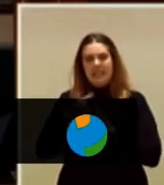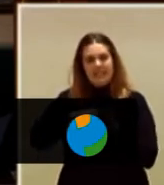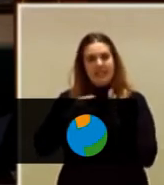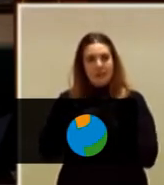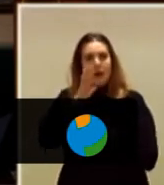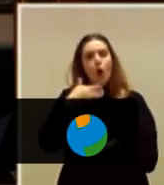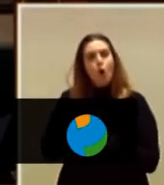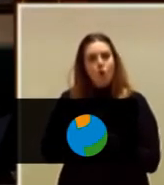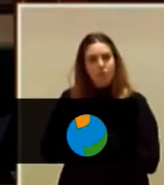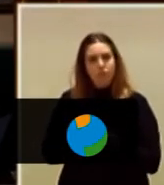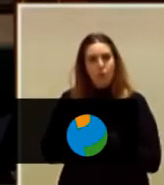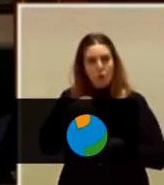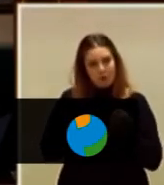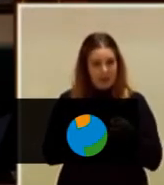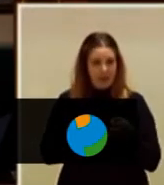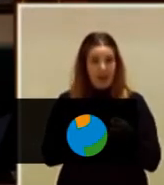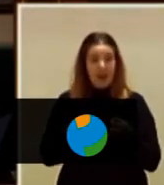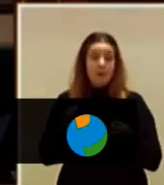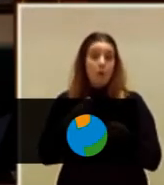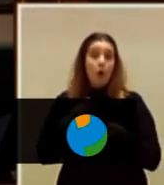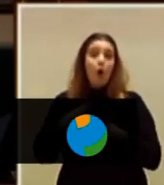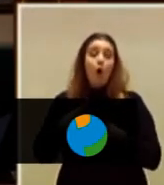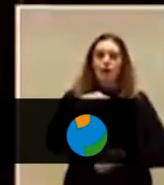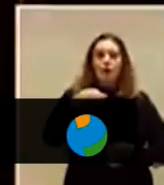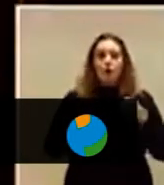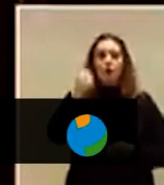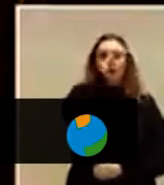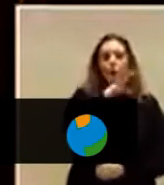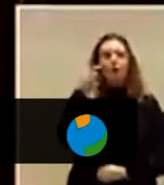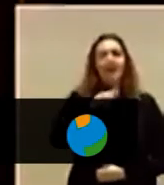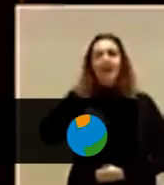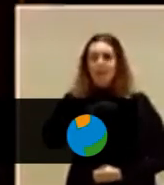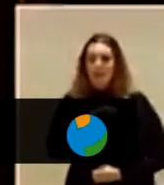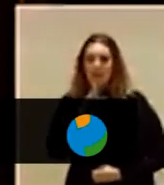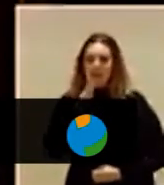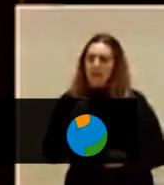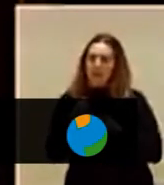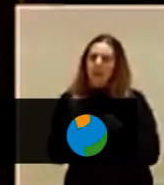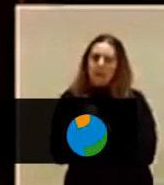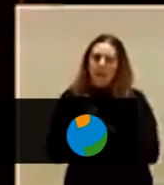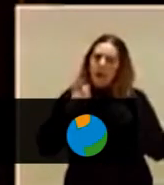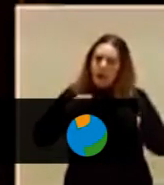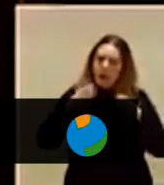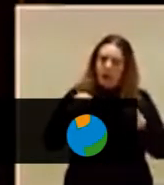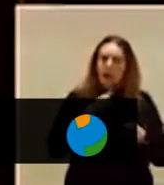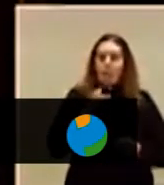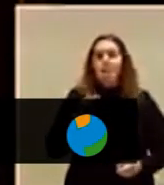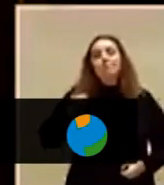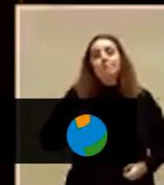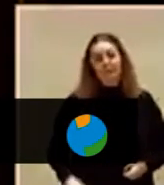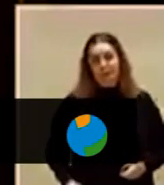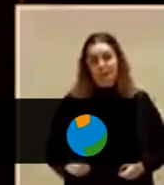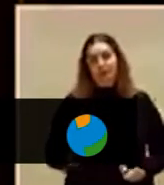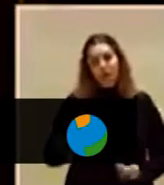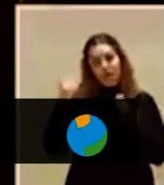a la cúpula del Poder Judicial y ha recibido respuesta. La presidenta del Observatorio contra la Violencia de Género ha defendido